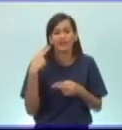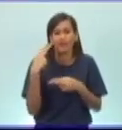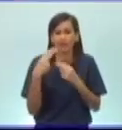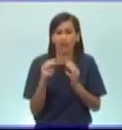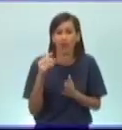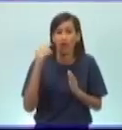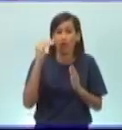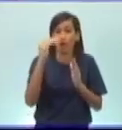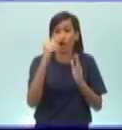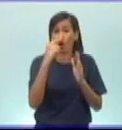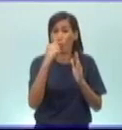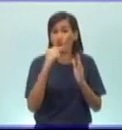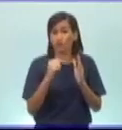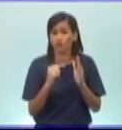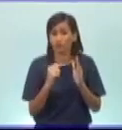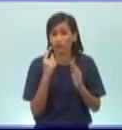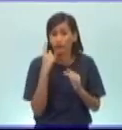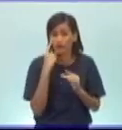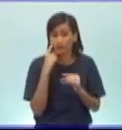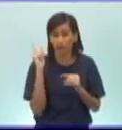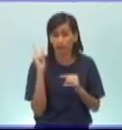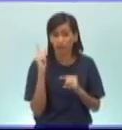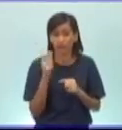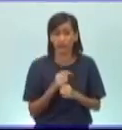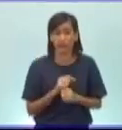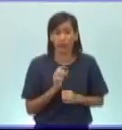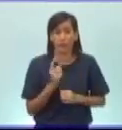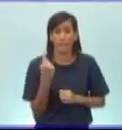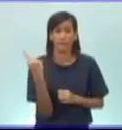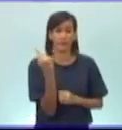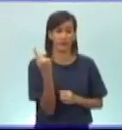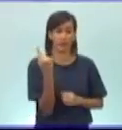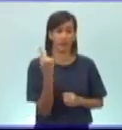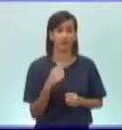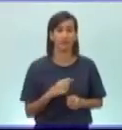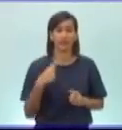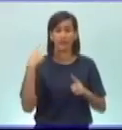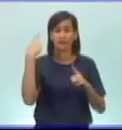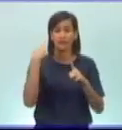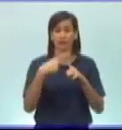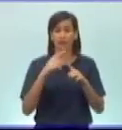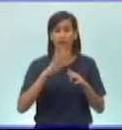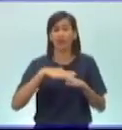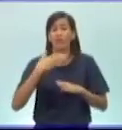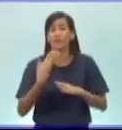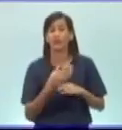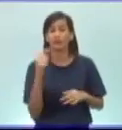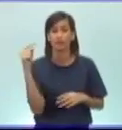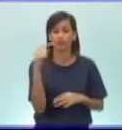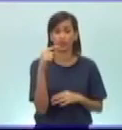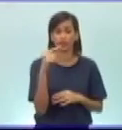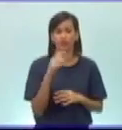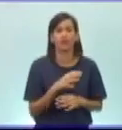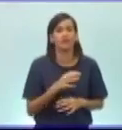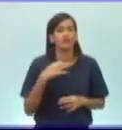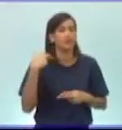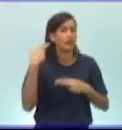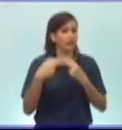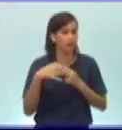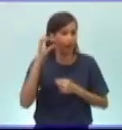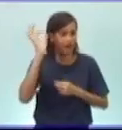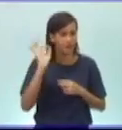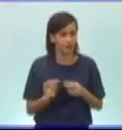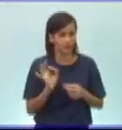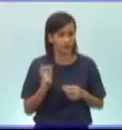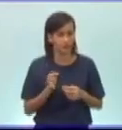primer ejemplo, como es en el orden en que aparecen, como primero está la adición y después está la sustracción, pues se hacen precisamente así. Primero